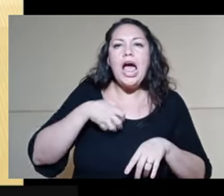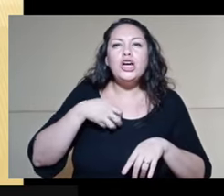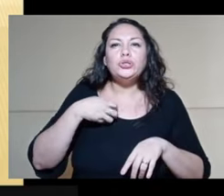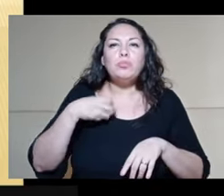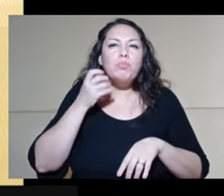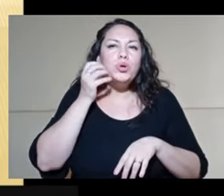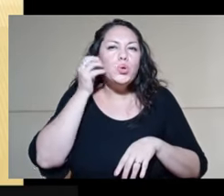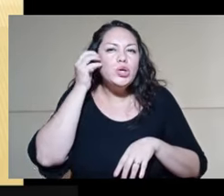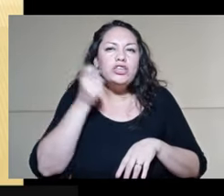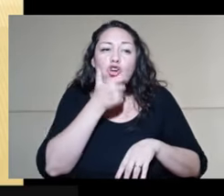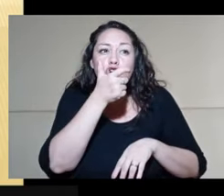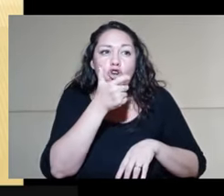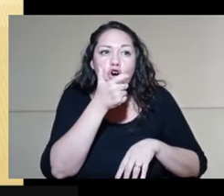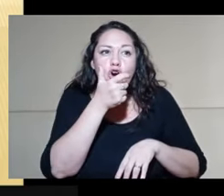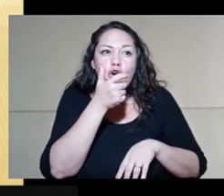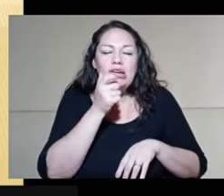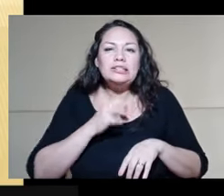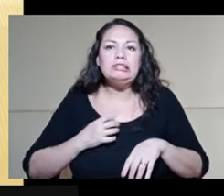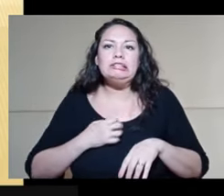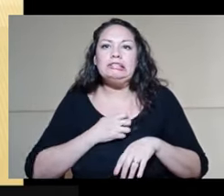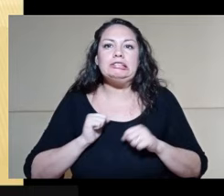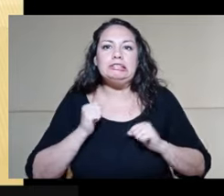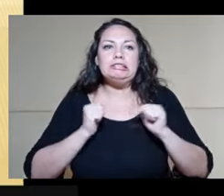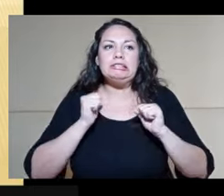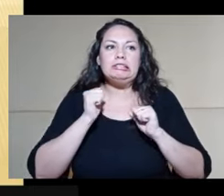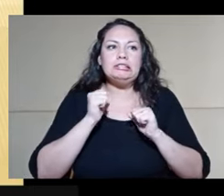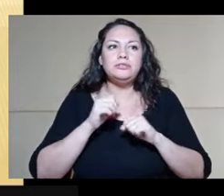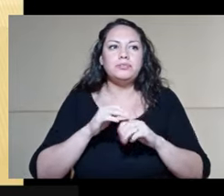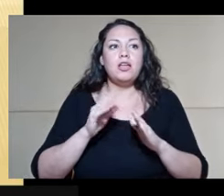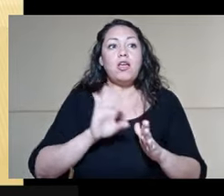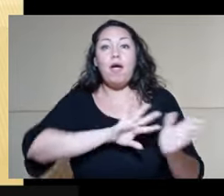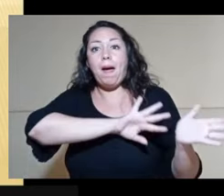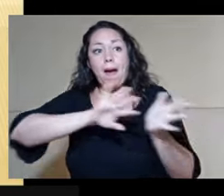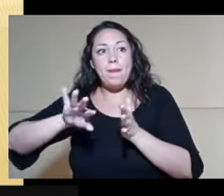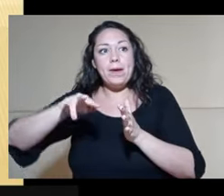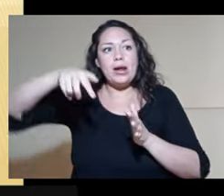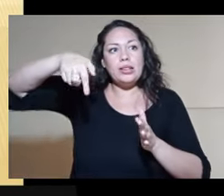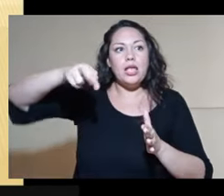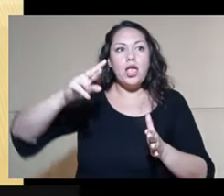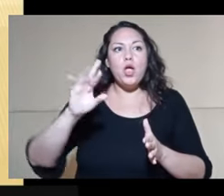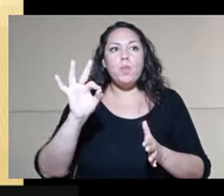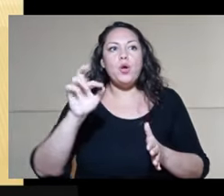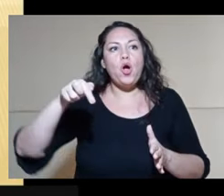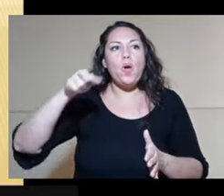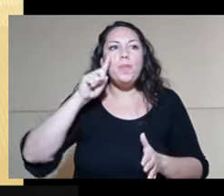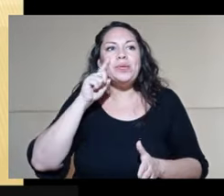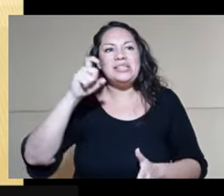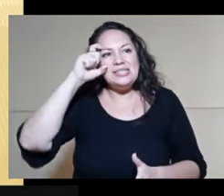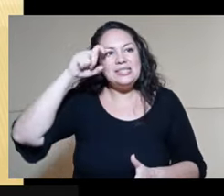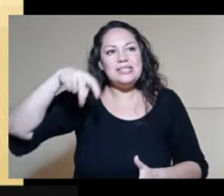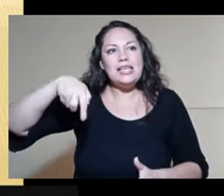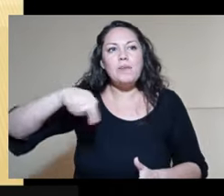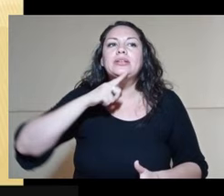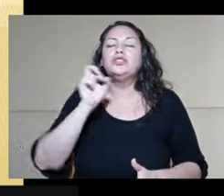En cambio, los propioceptores son los que conducen las sensaciones somáticas más profundas, o sea, que viene de lo más profundo,